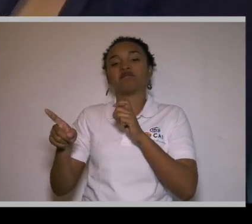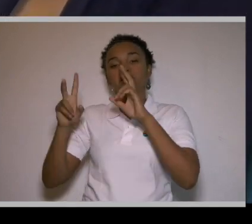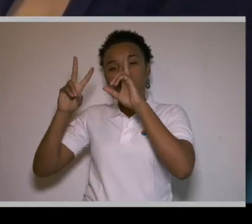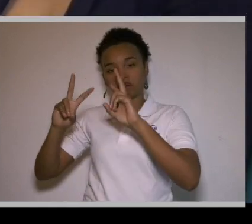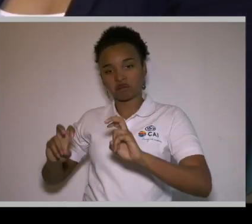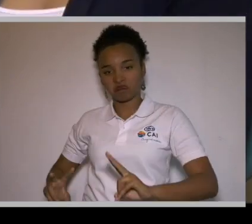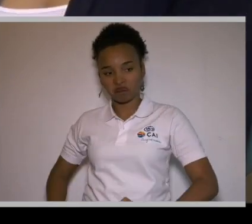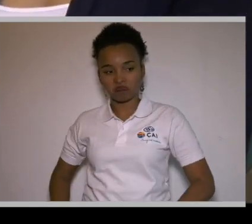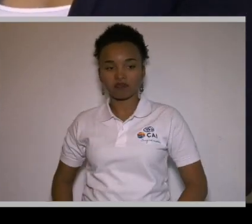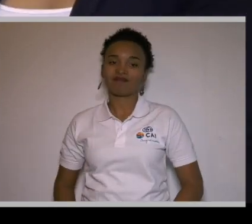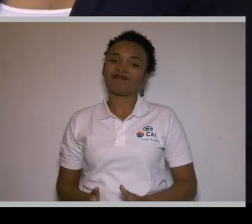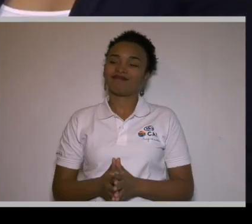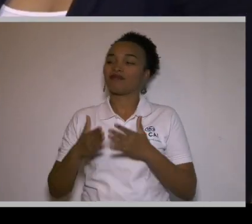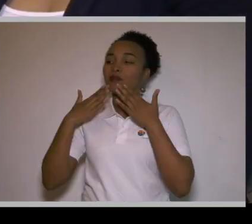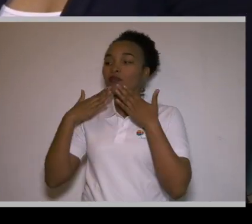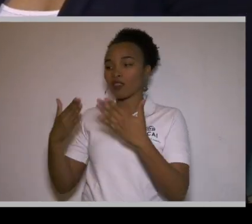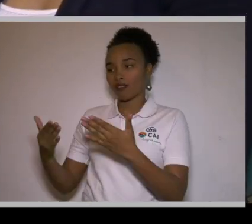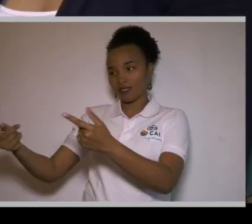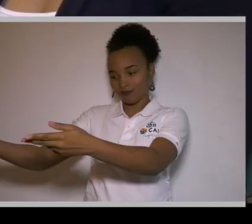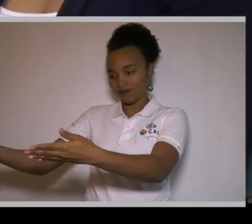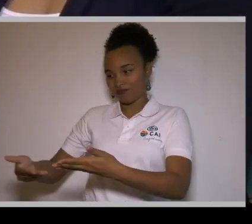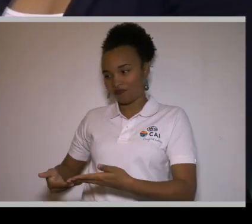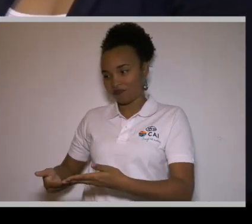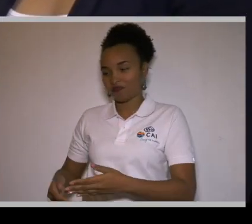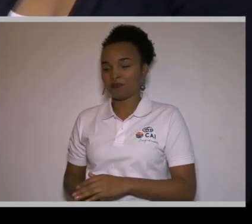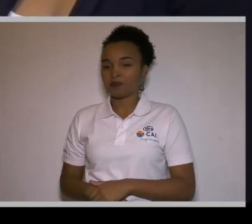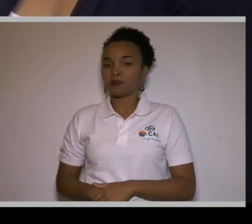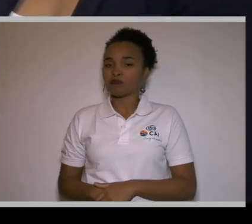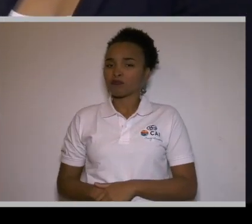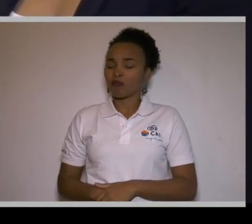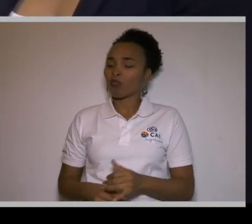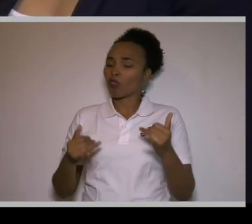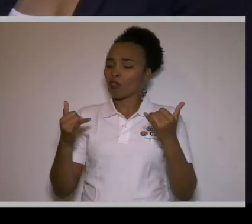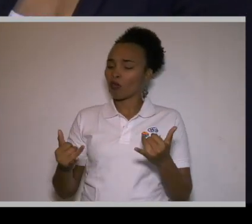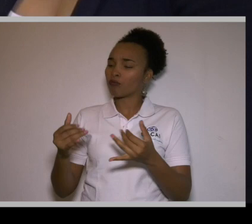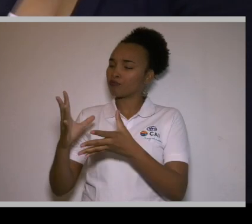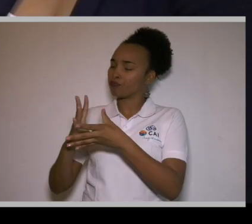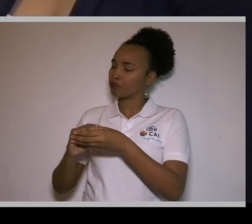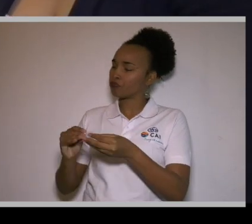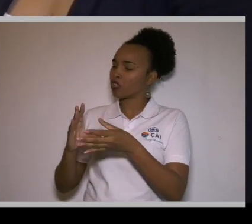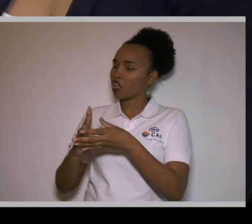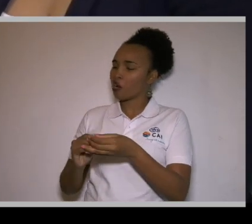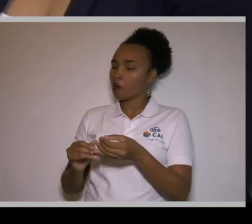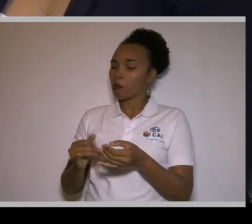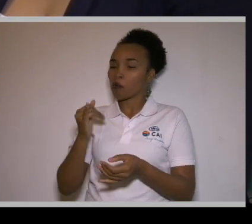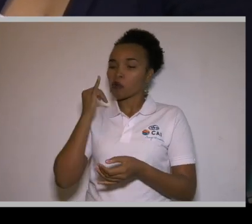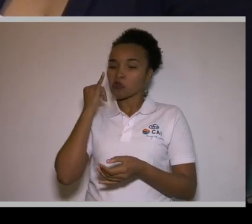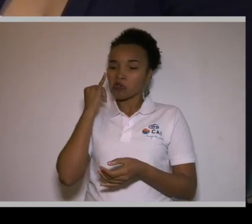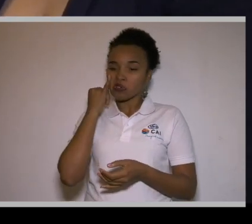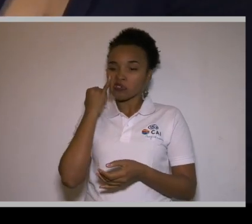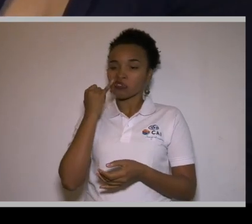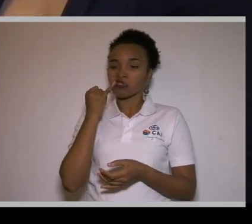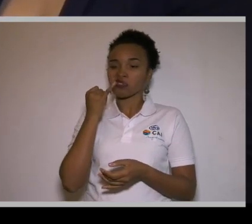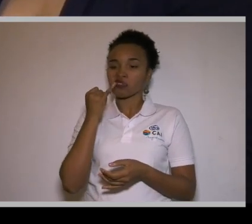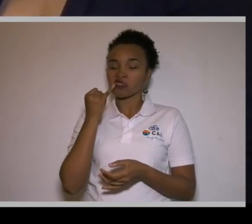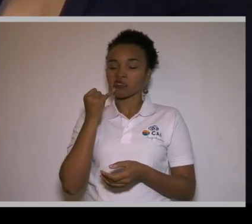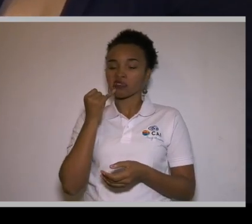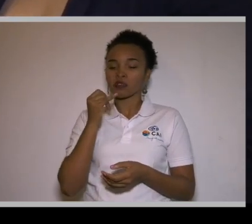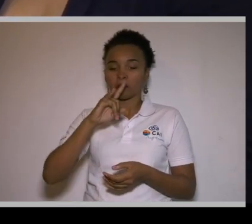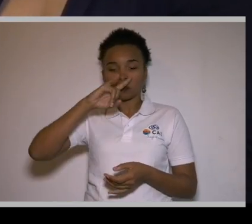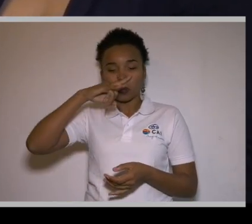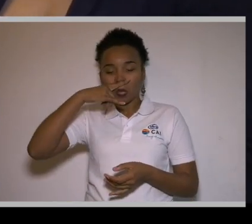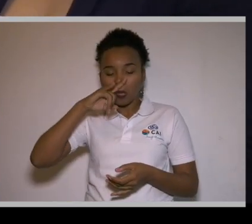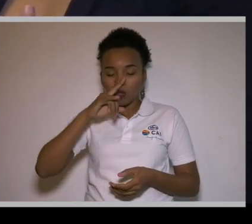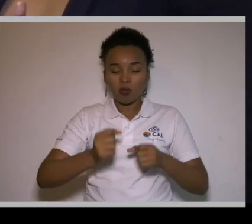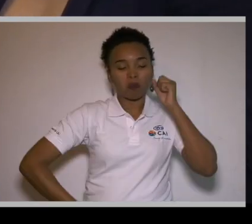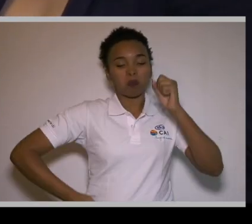doctora. Doctora, hoy vamos a hablar sobre la fractura de la mandíbula en los niños. Lamentablemente sabemos